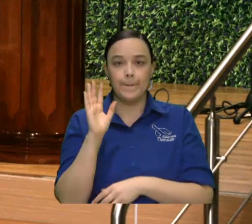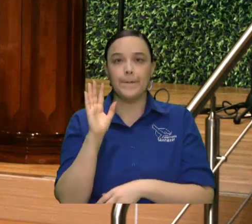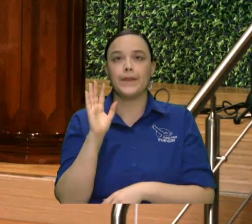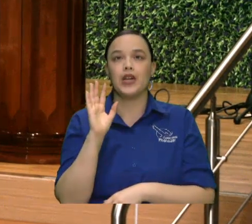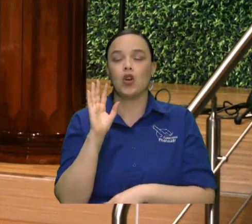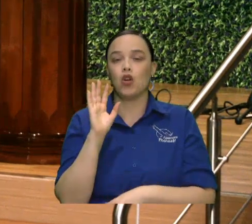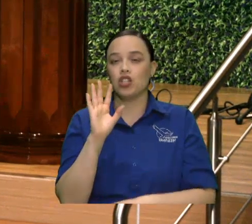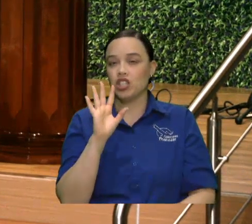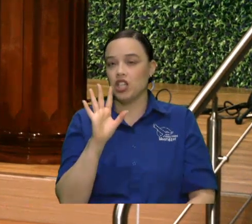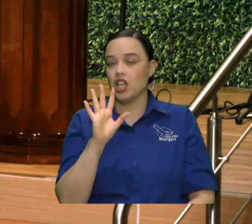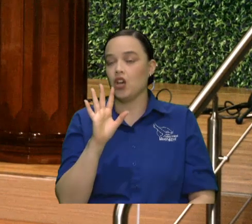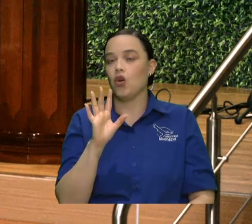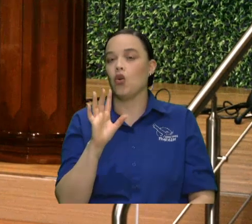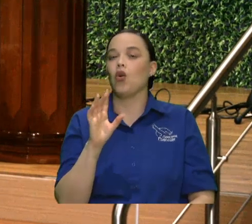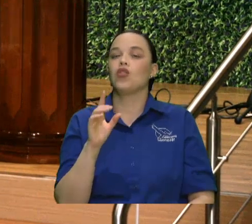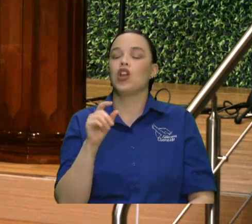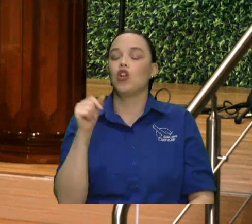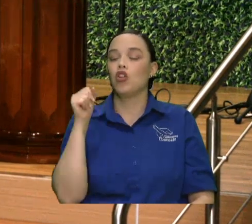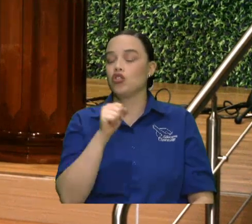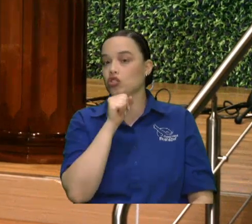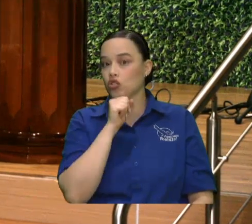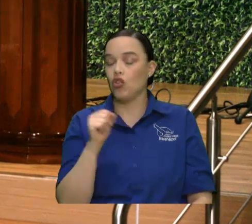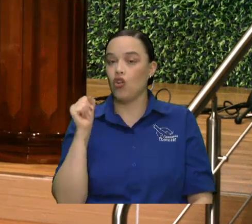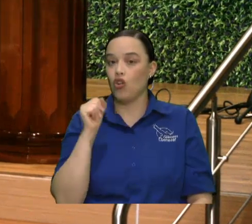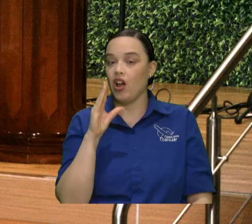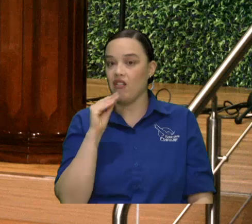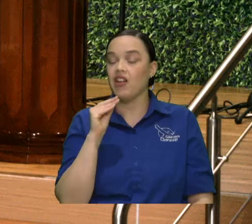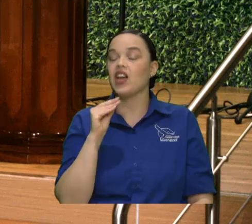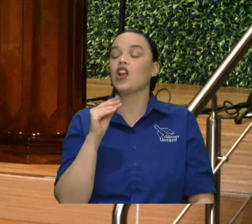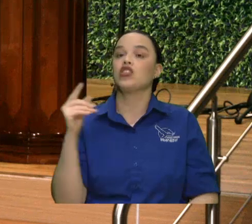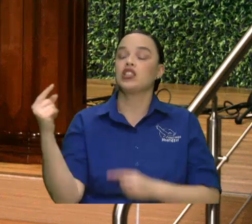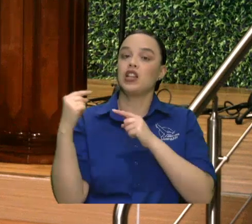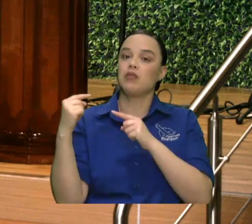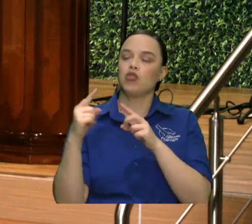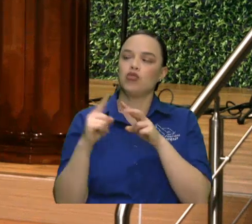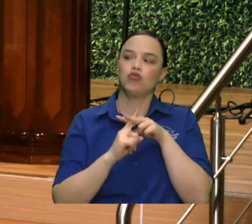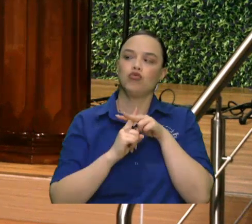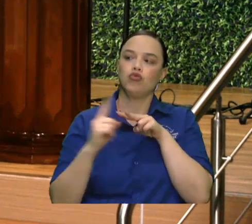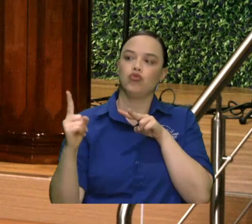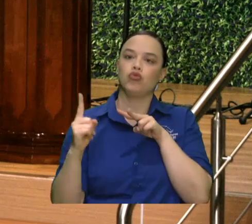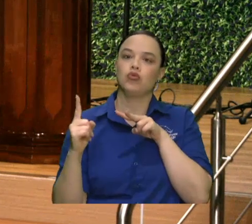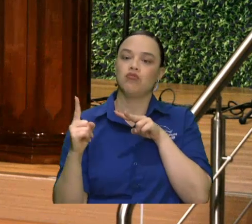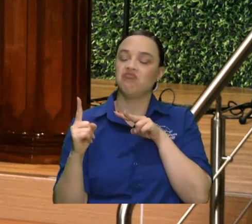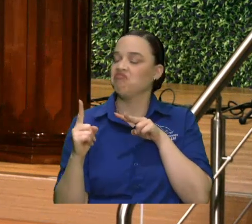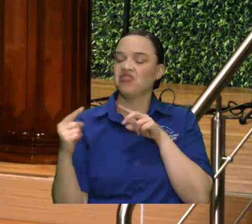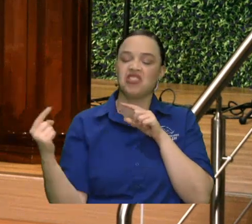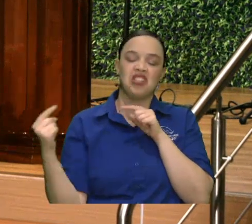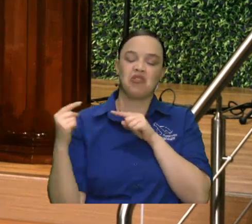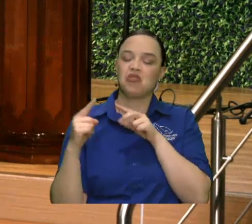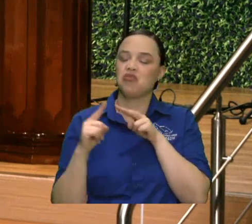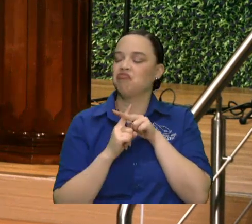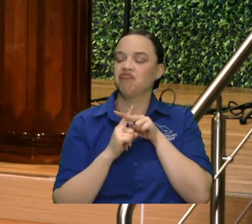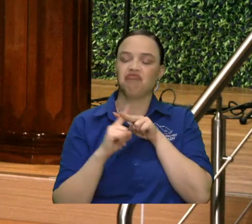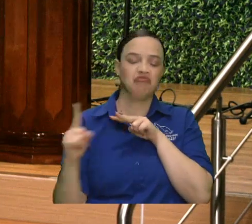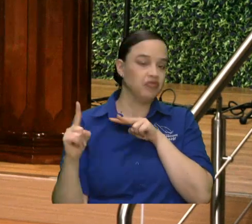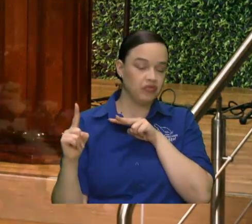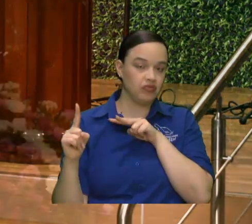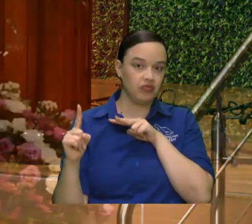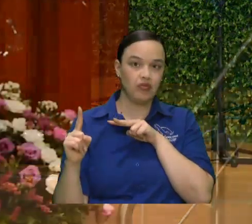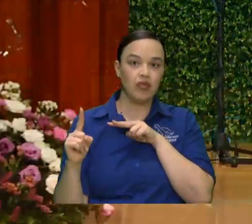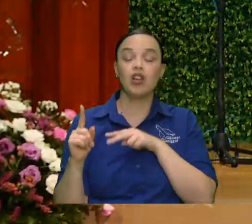seis coros hablaban que los enemigos huyen es que va a subir en mano desde que empezó el servicio el